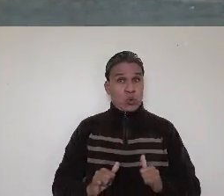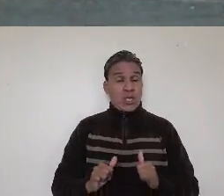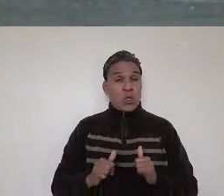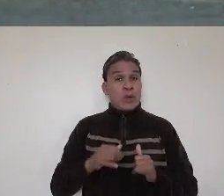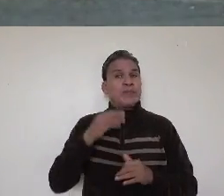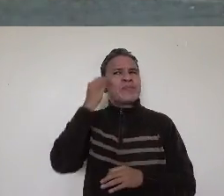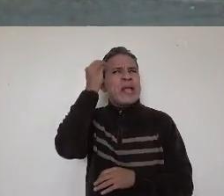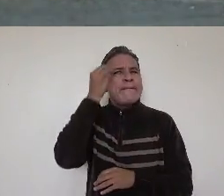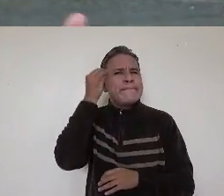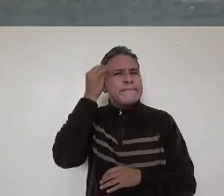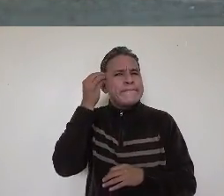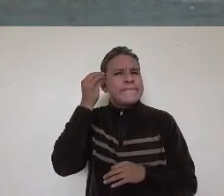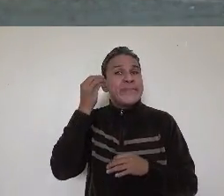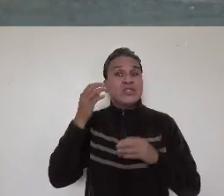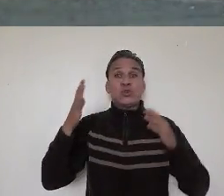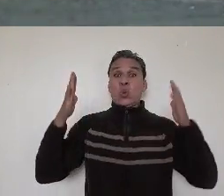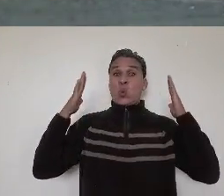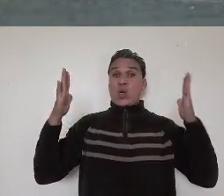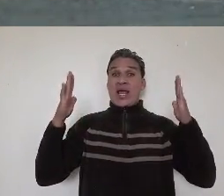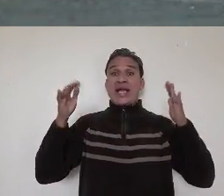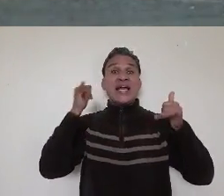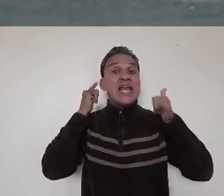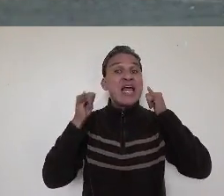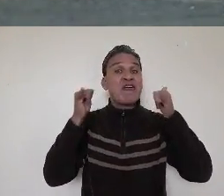¿Quién de nosotros no hace la fiesta por un hijo?